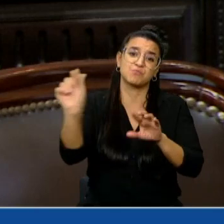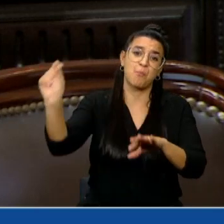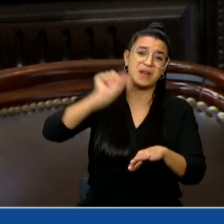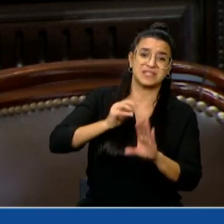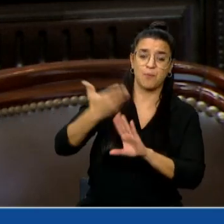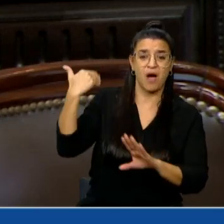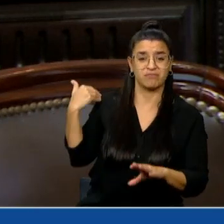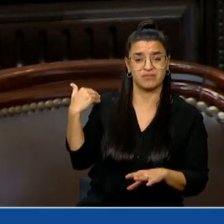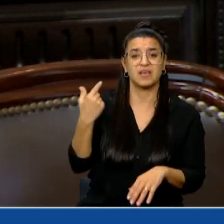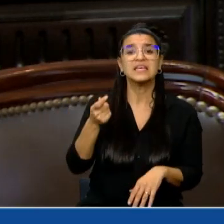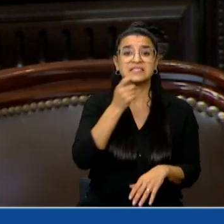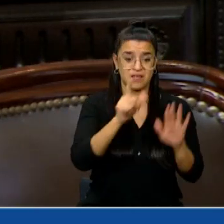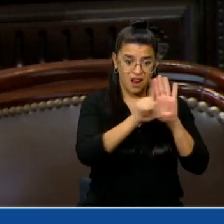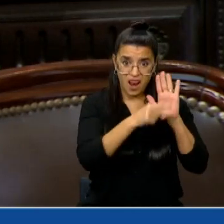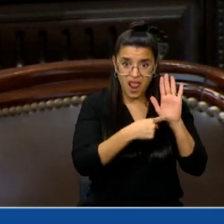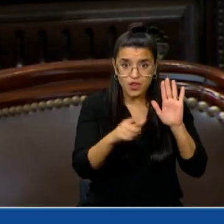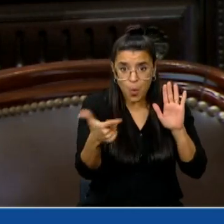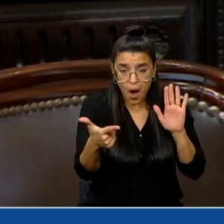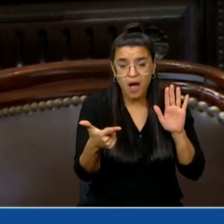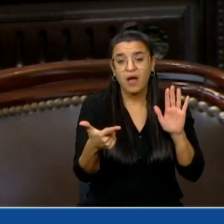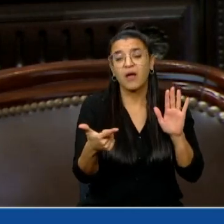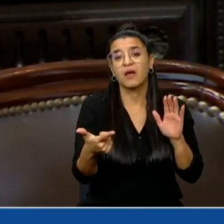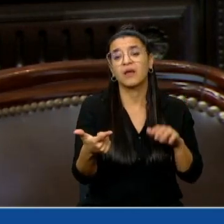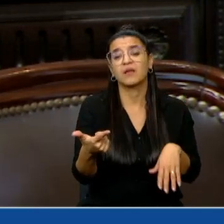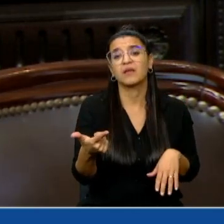Si no lo hacemos por ley, Presidenta,